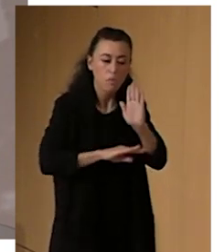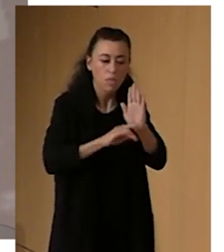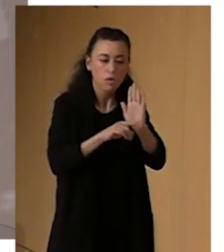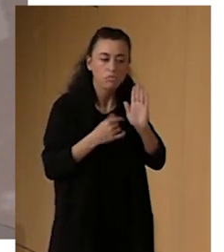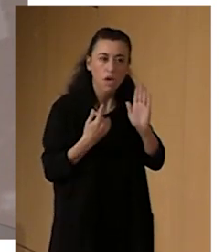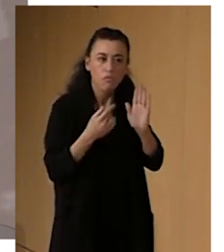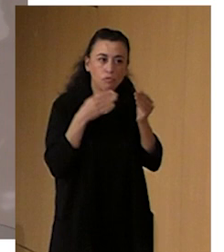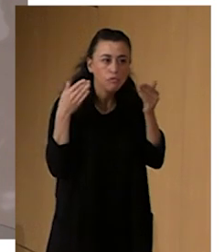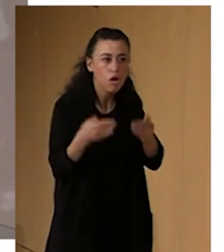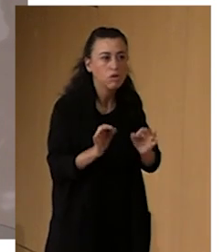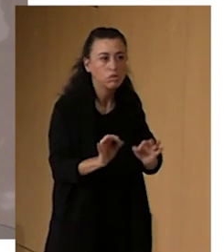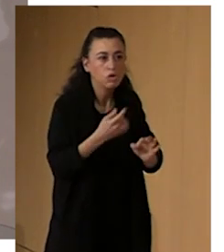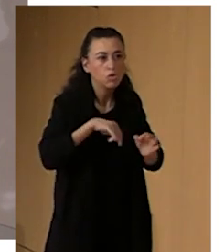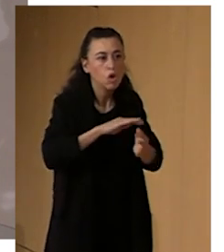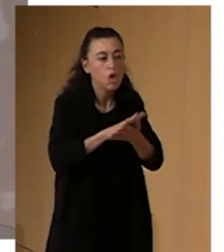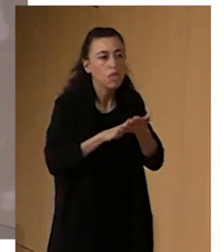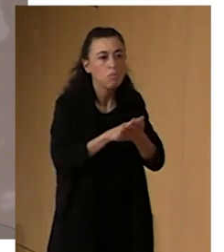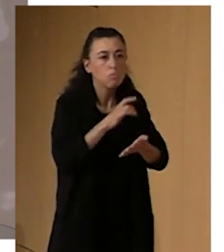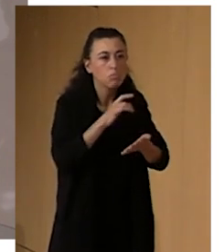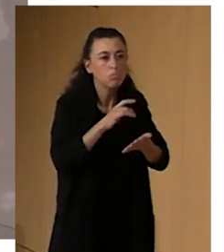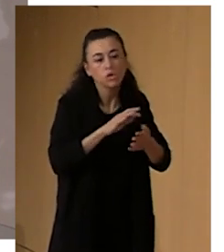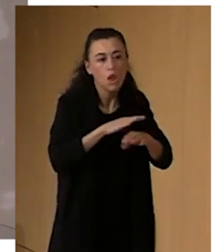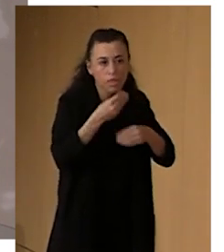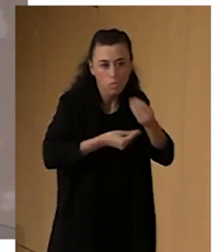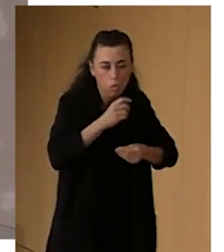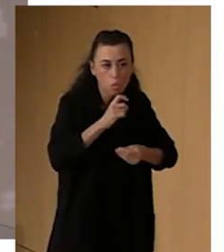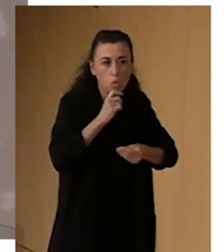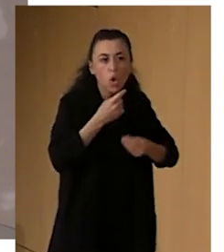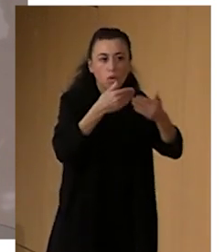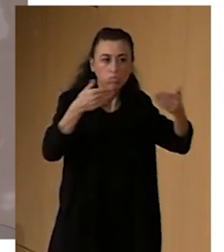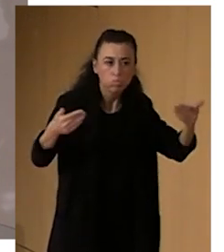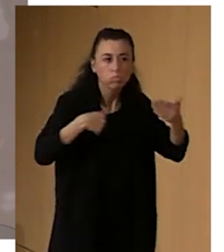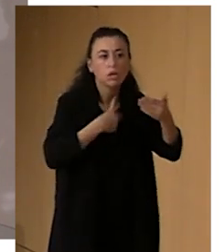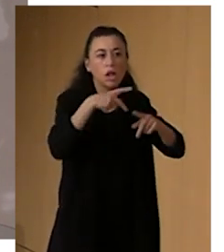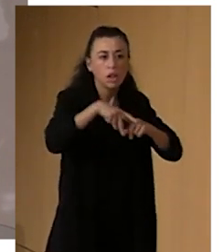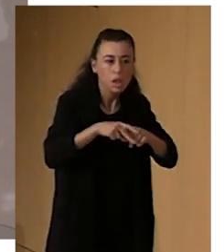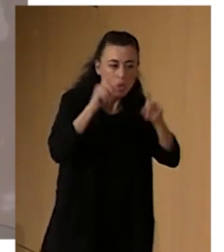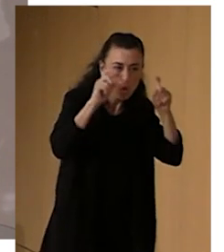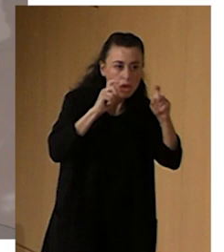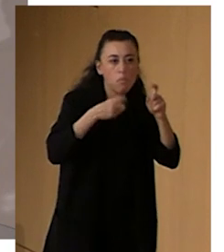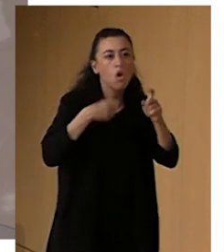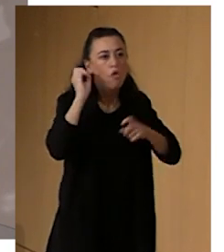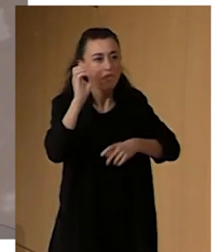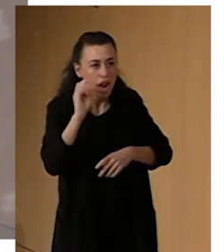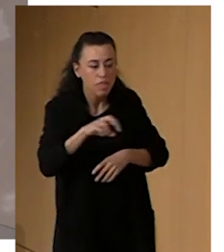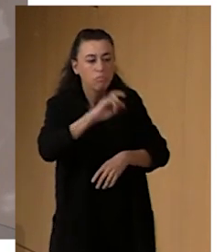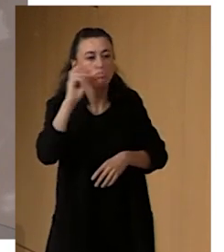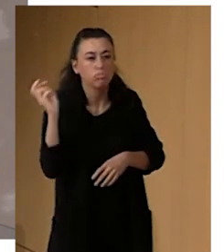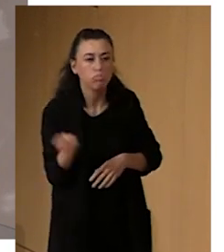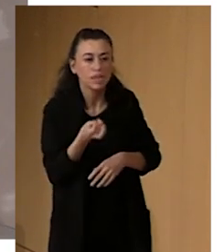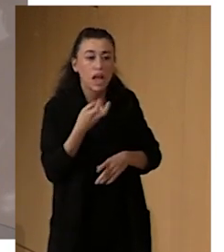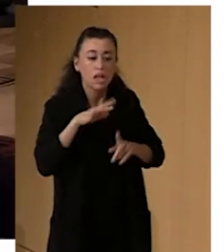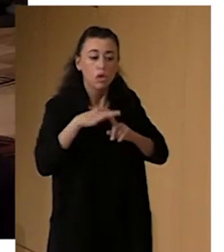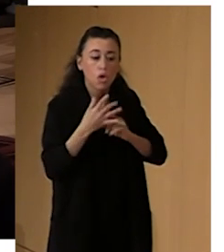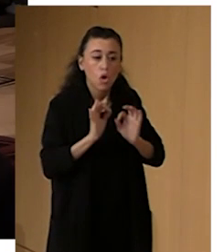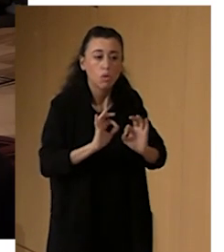con exposiciones con conferencias con talleres educativos etcétera etcétera no y en el caso concreto de las de